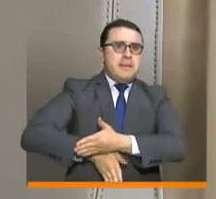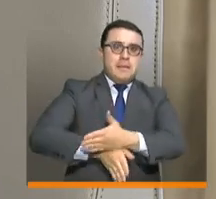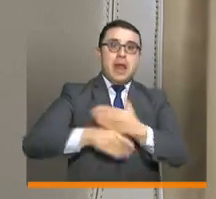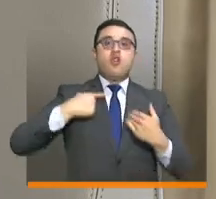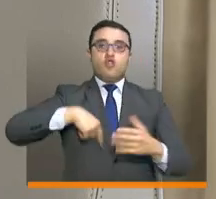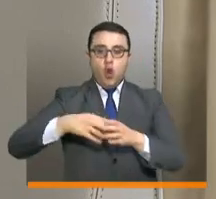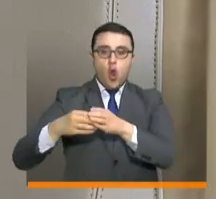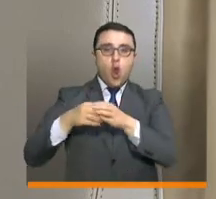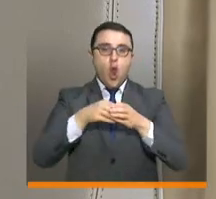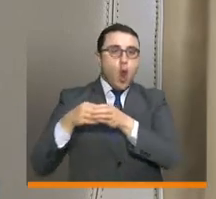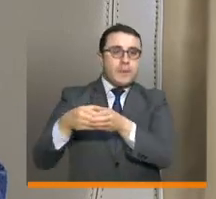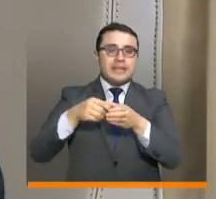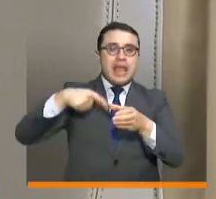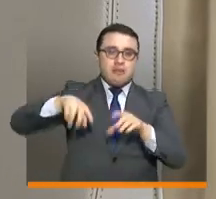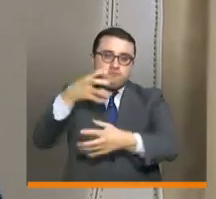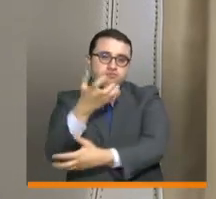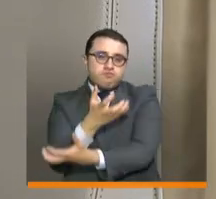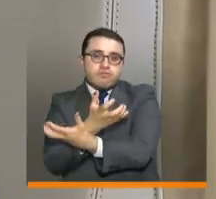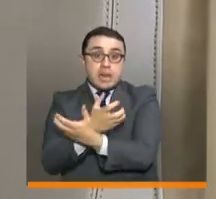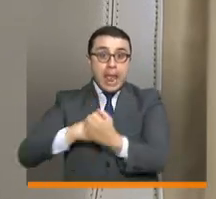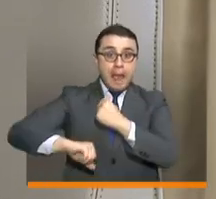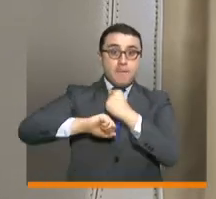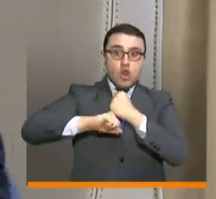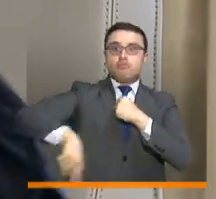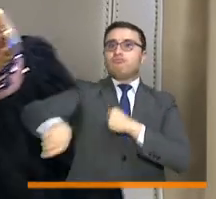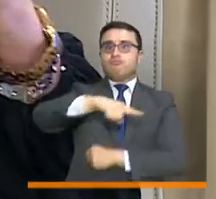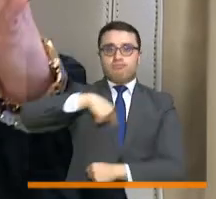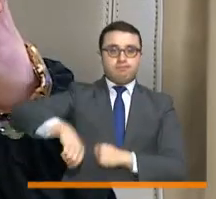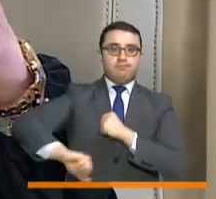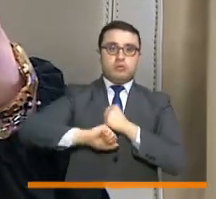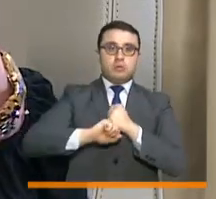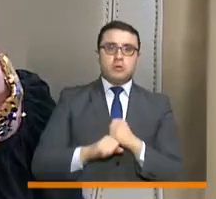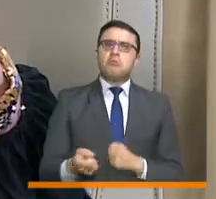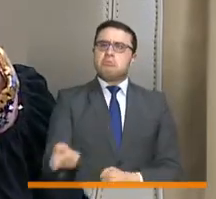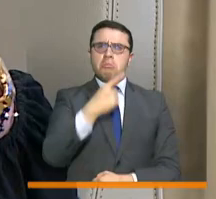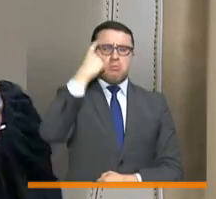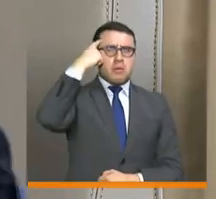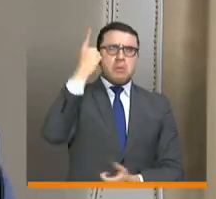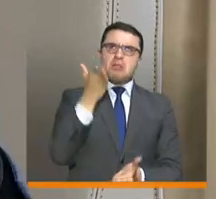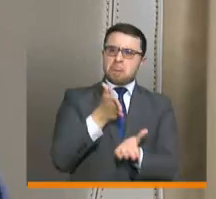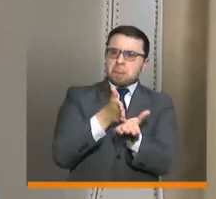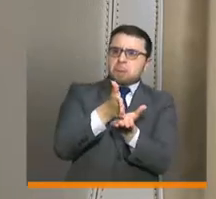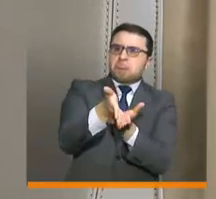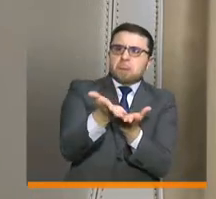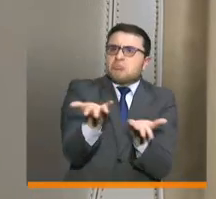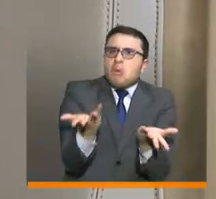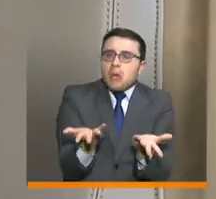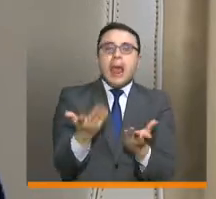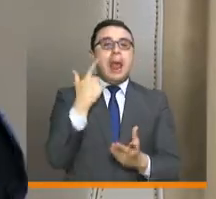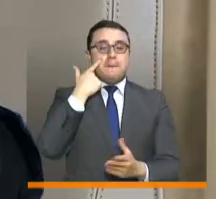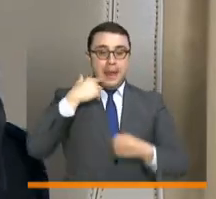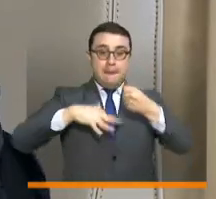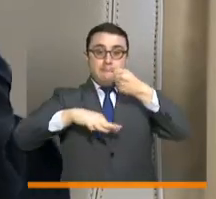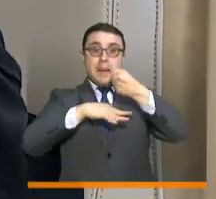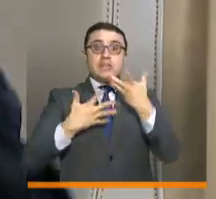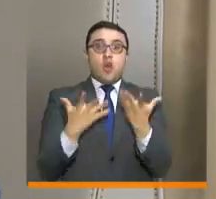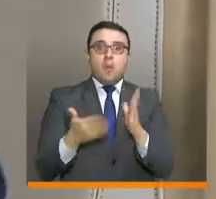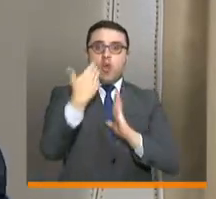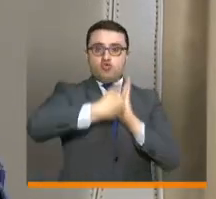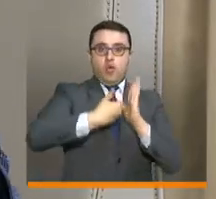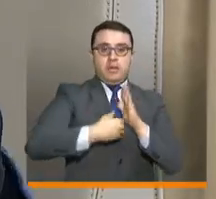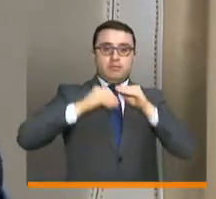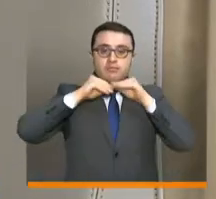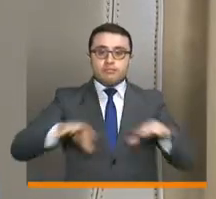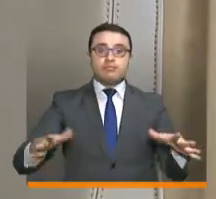comité científico de apoyo y se preguntarán ustedes, bueno, ¿y los lineamientos? Los lineamientos fueron la base de este documento, fueron expedidos en